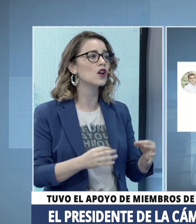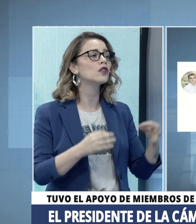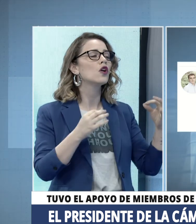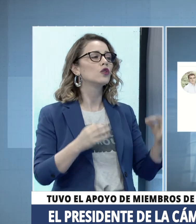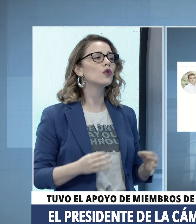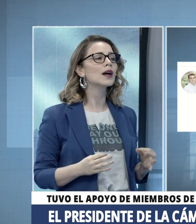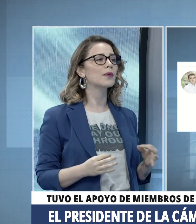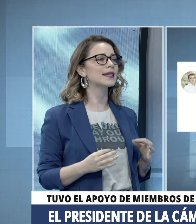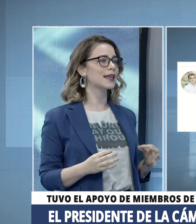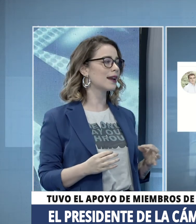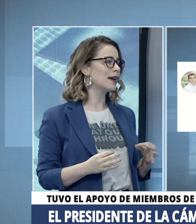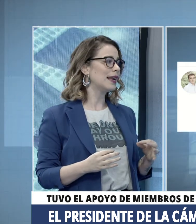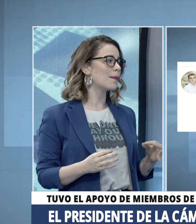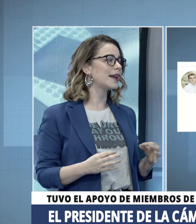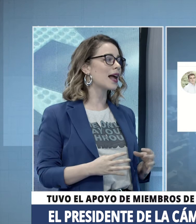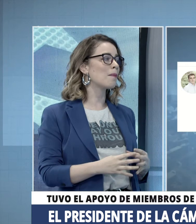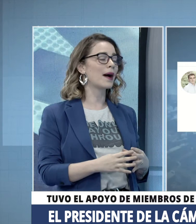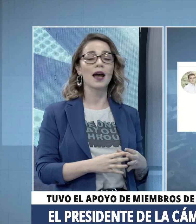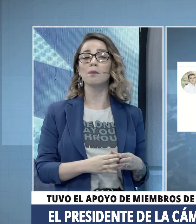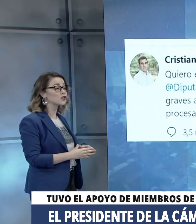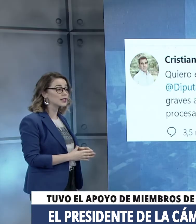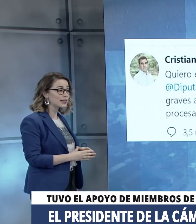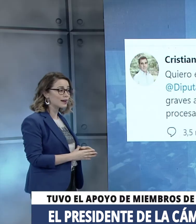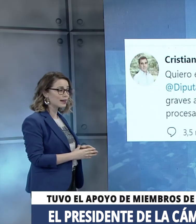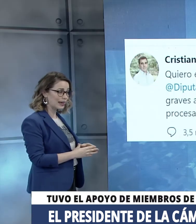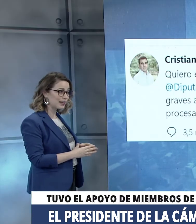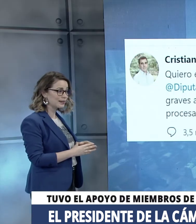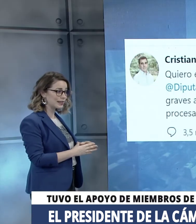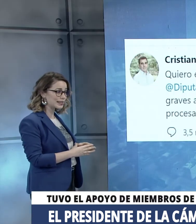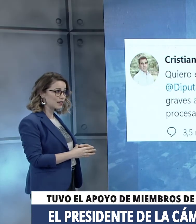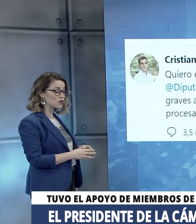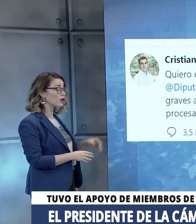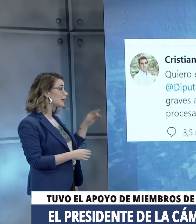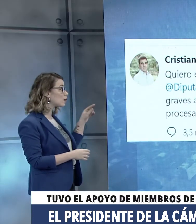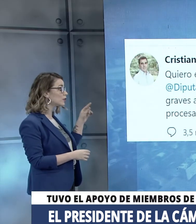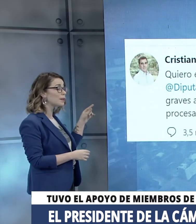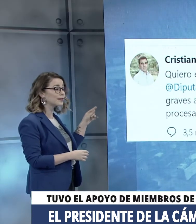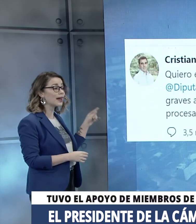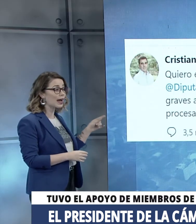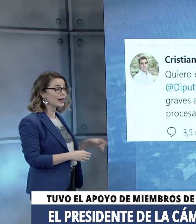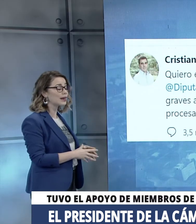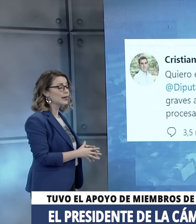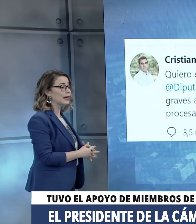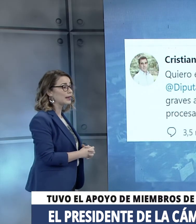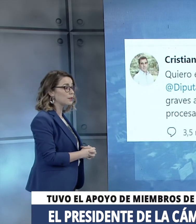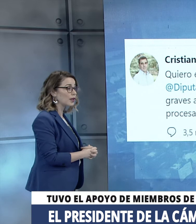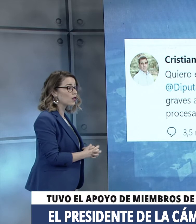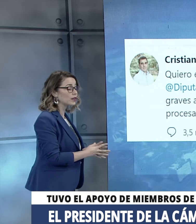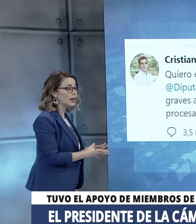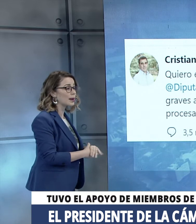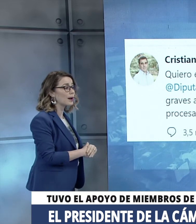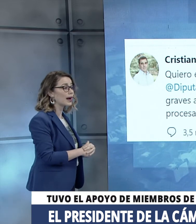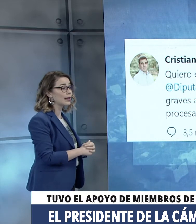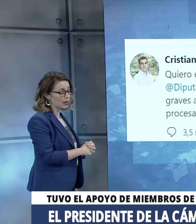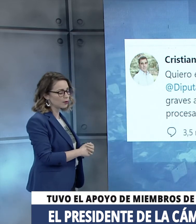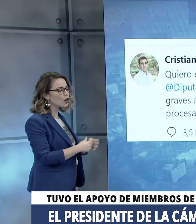La agresión nunca puede ser la manera para procesar el disenso. Y justamente a él, el diputado